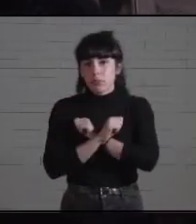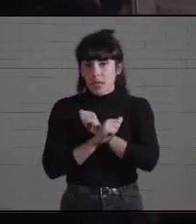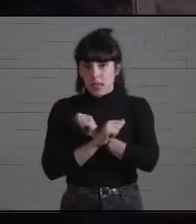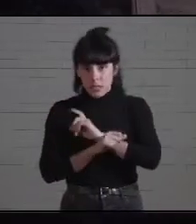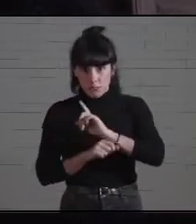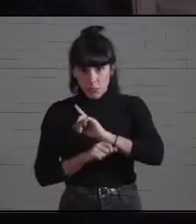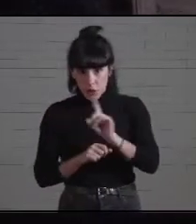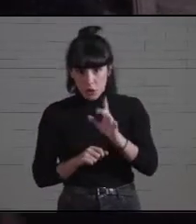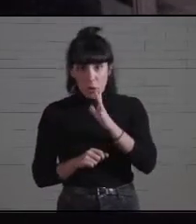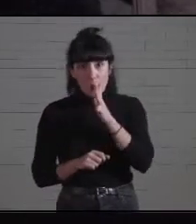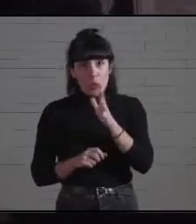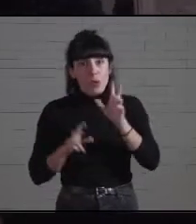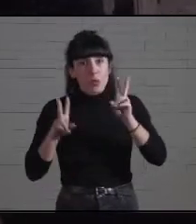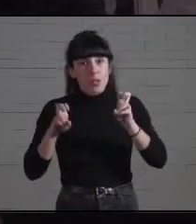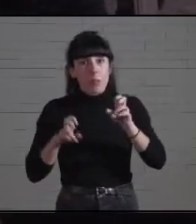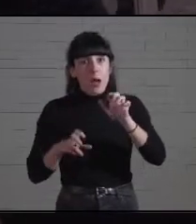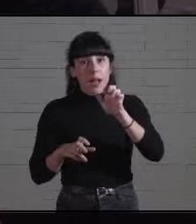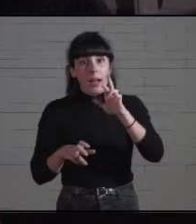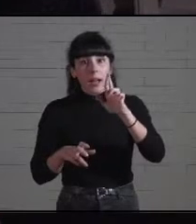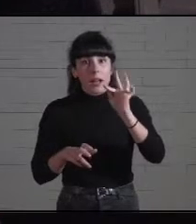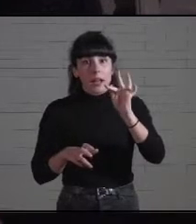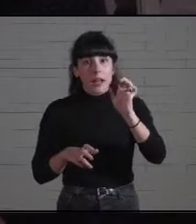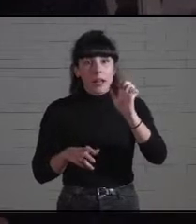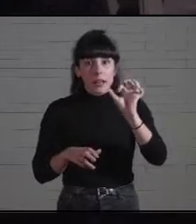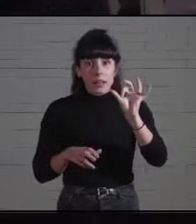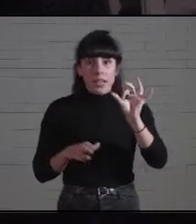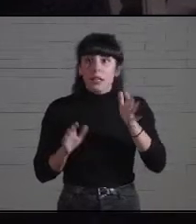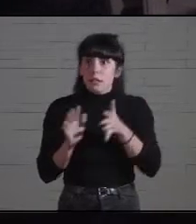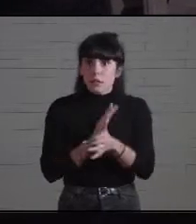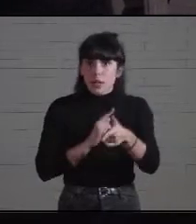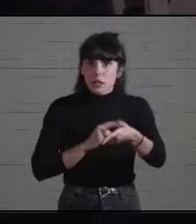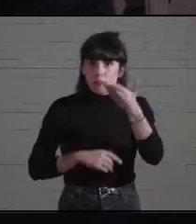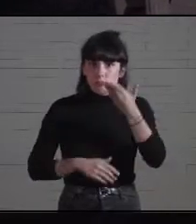otras medidas que se han tomado. Esto es importante.